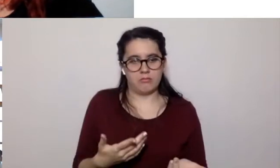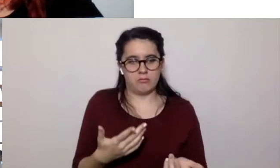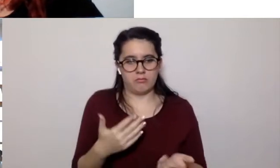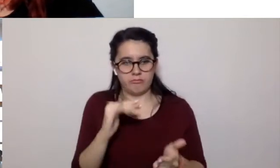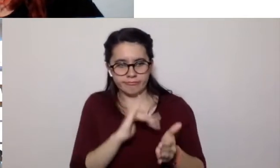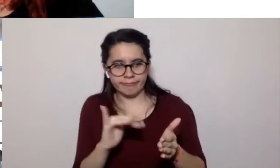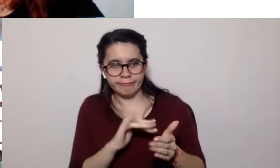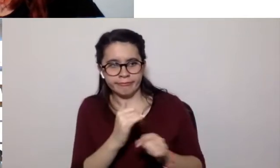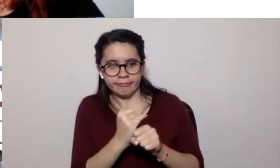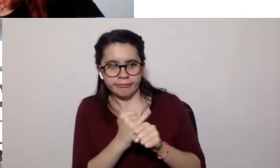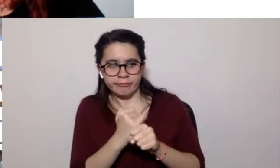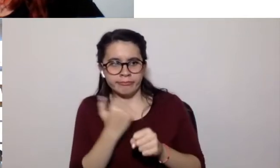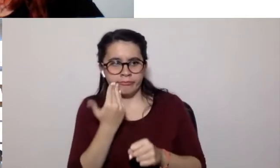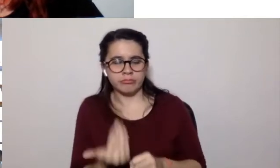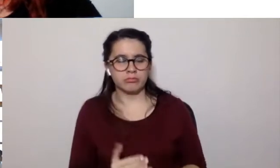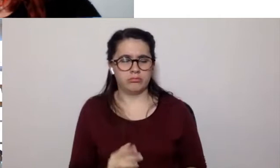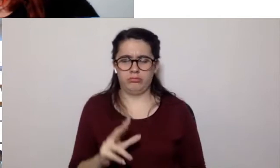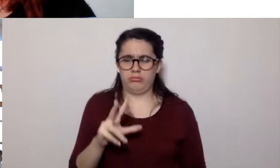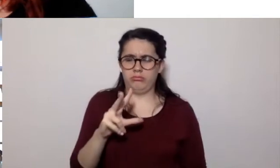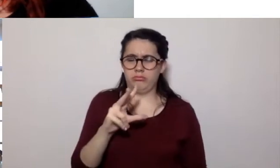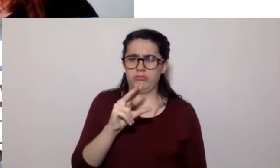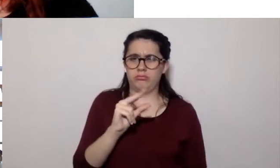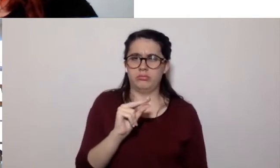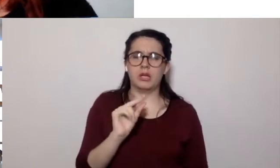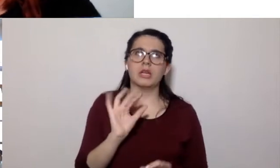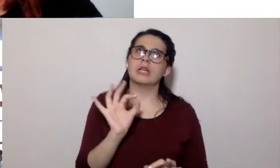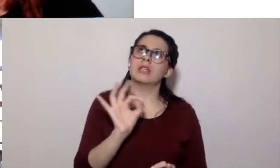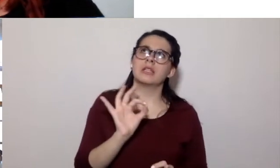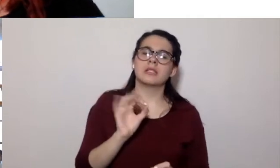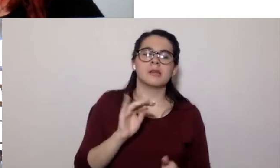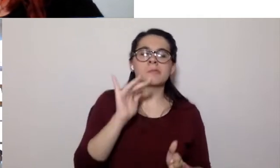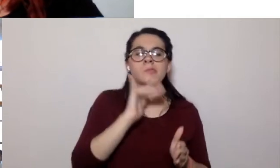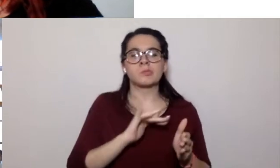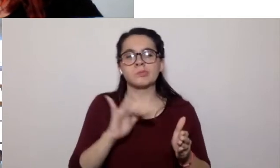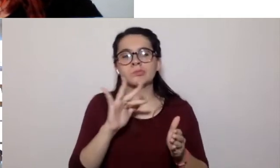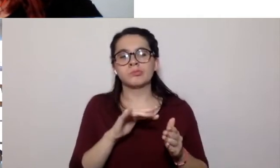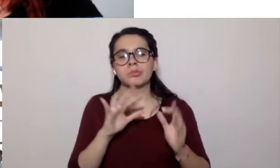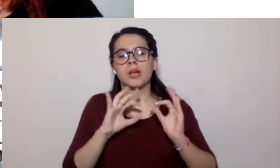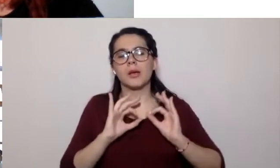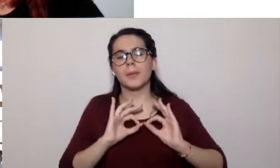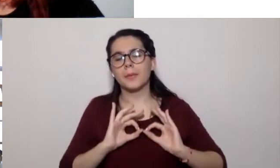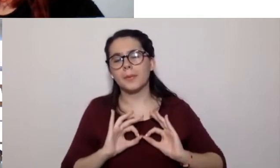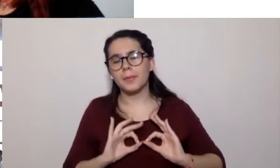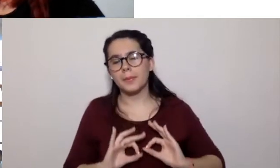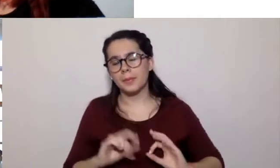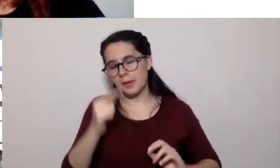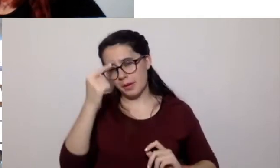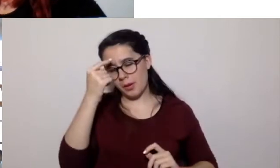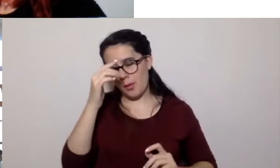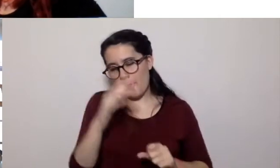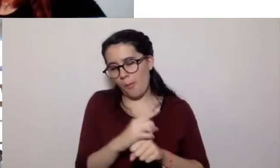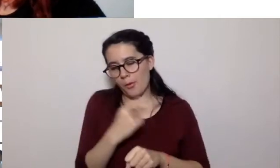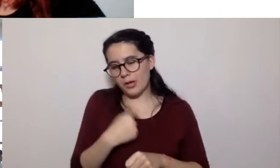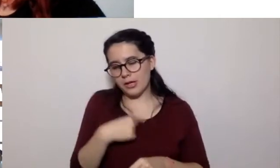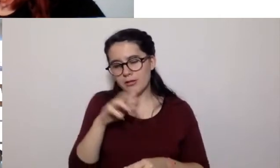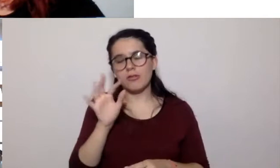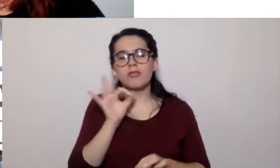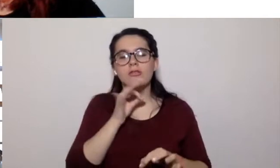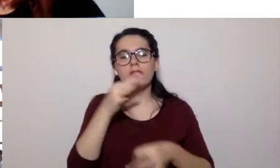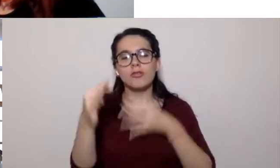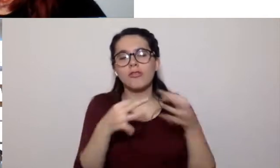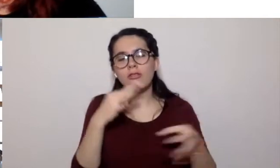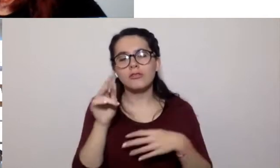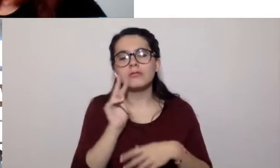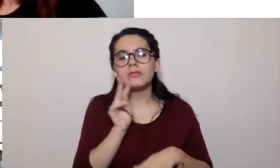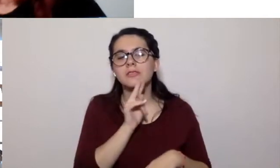una visión de me voy a calmar porque estoy bien informado, se convierte allá en tengo que buscarlo, tengo que buscarlo,